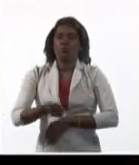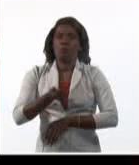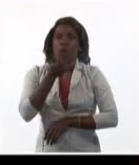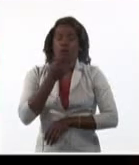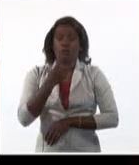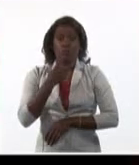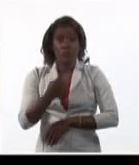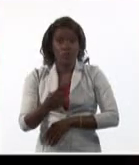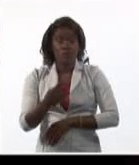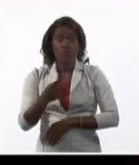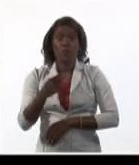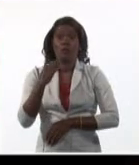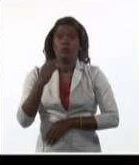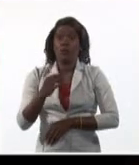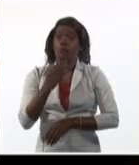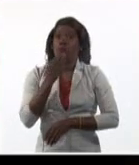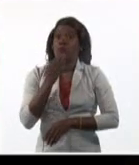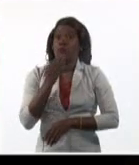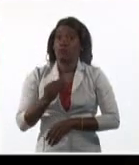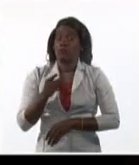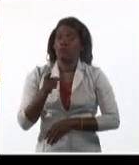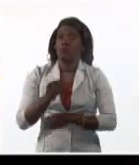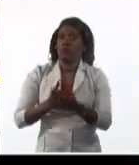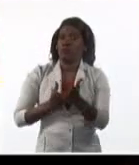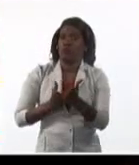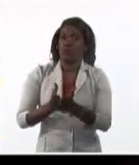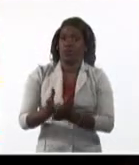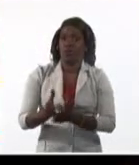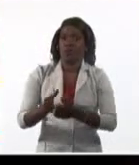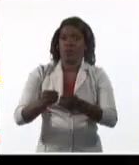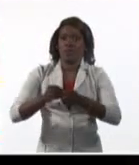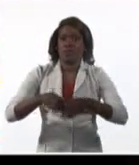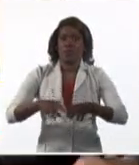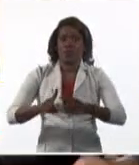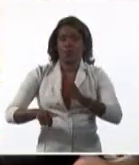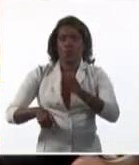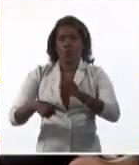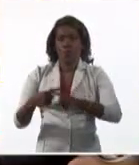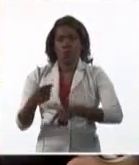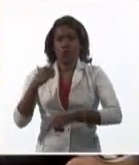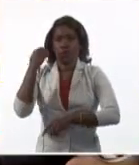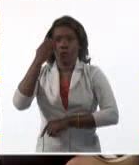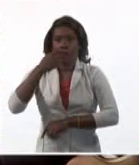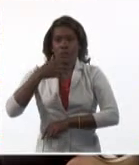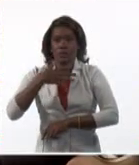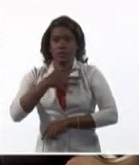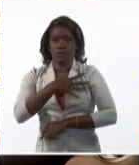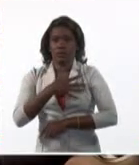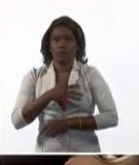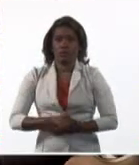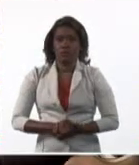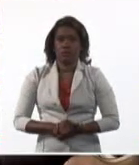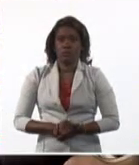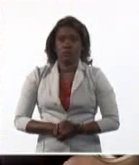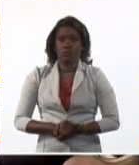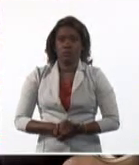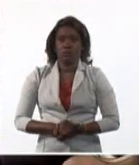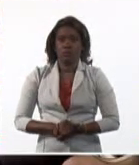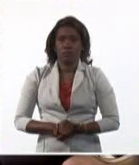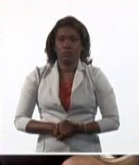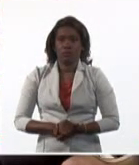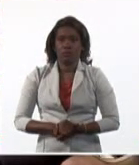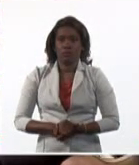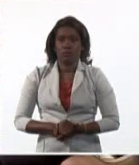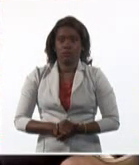creencia israelí de que su enemigo está incrustado en el tejido de la vida palestina en ese territorio. Para Sudáfrica, los actos genocidas